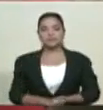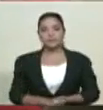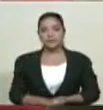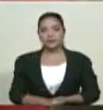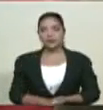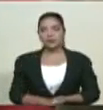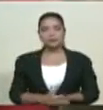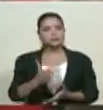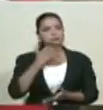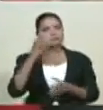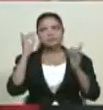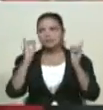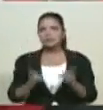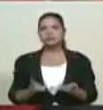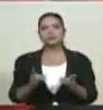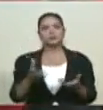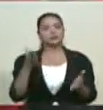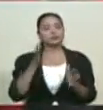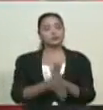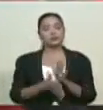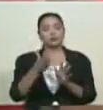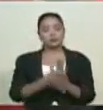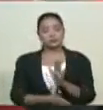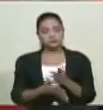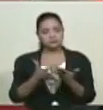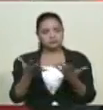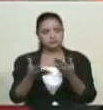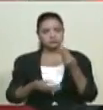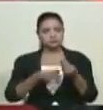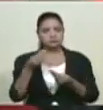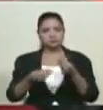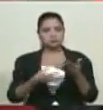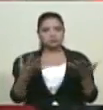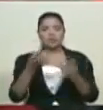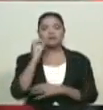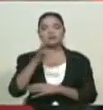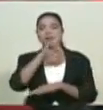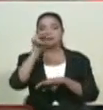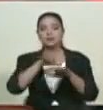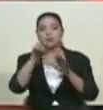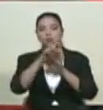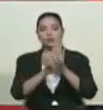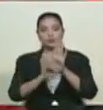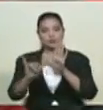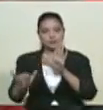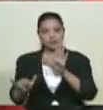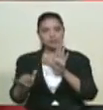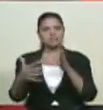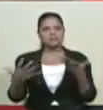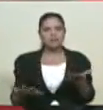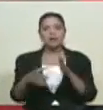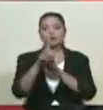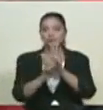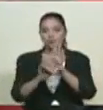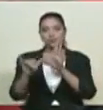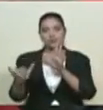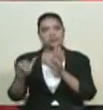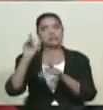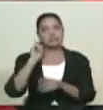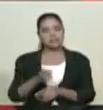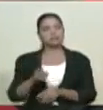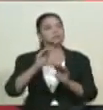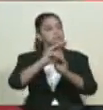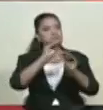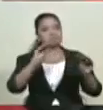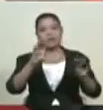en una decisión dentro de las atribuciones que tiene la Asamblea Nacional Constituyente. Fue la Asamblea Nacional Constituyente quien exhorta al